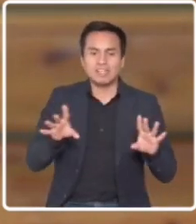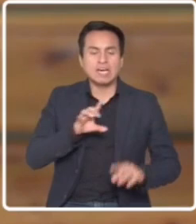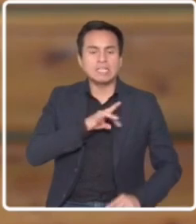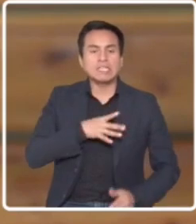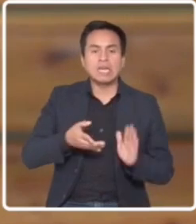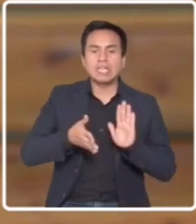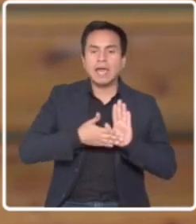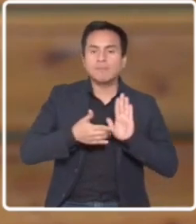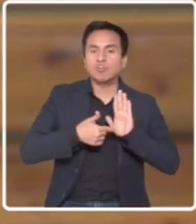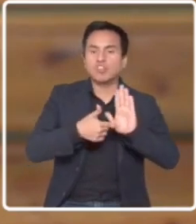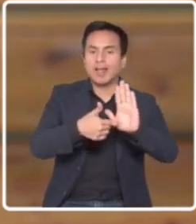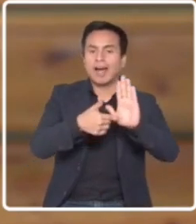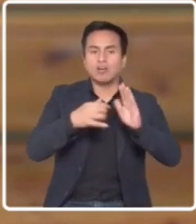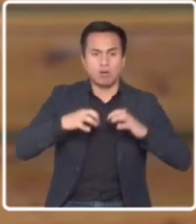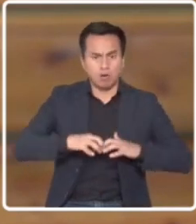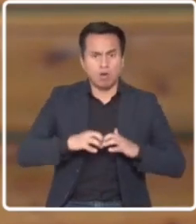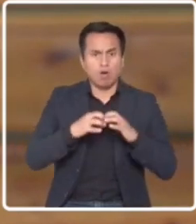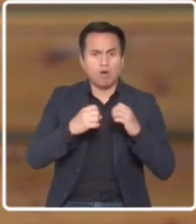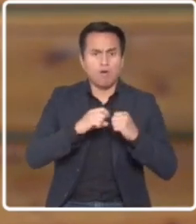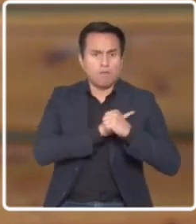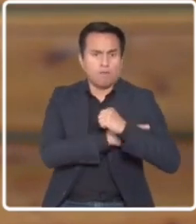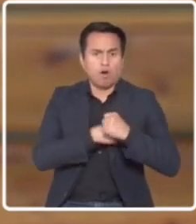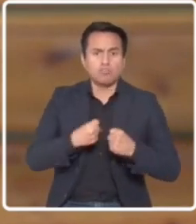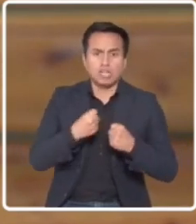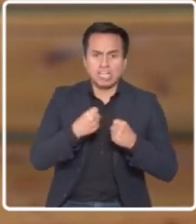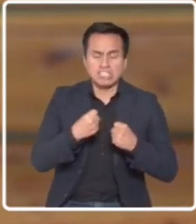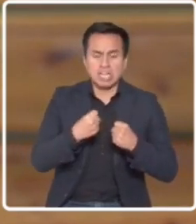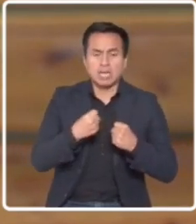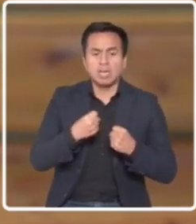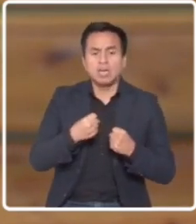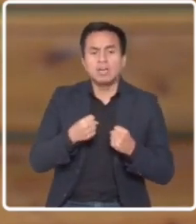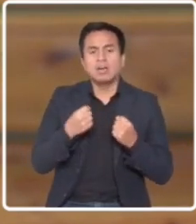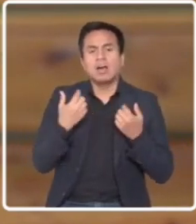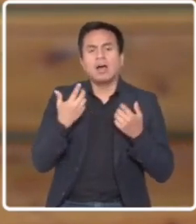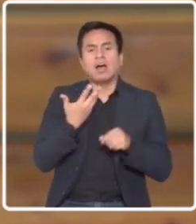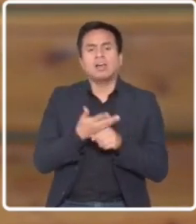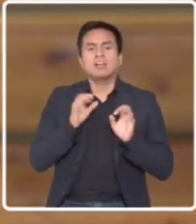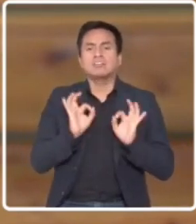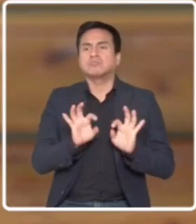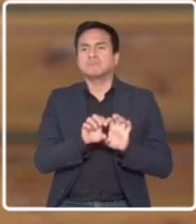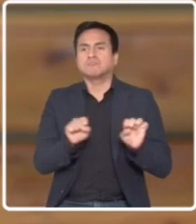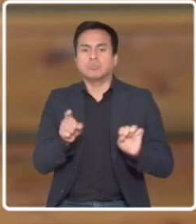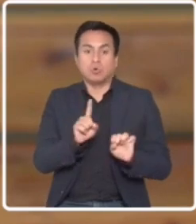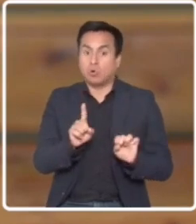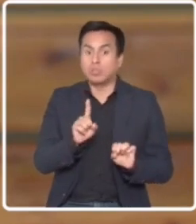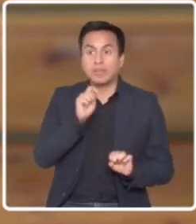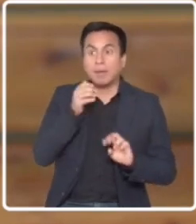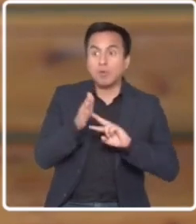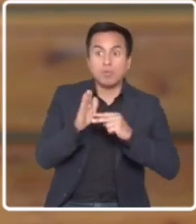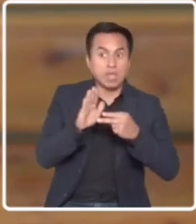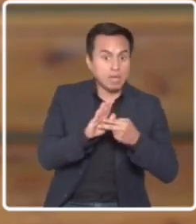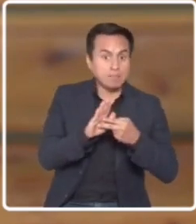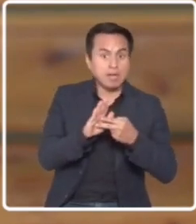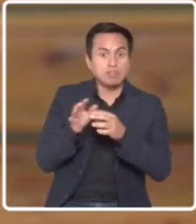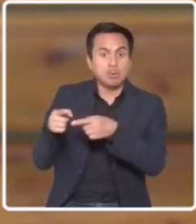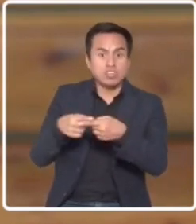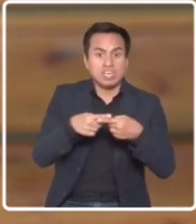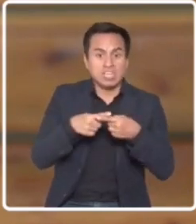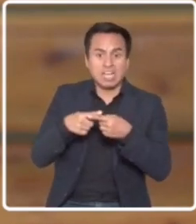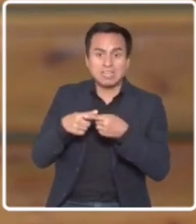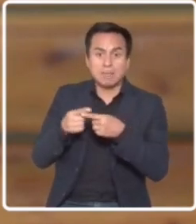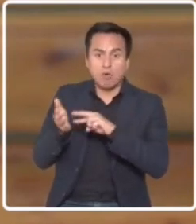ha demostrado una fortaleza que no tenemos que dar por sentada, que los problemas que tenemos en la